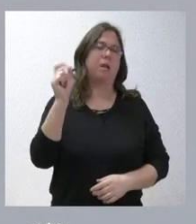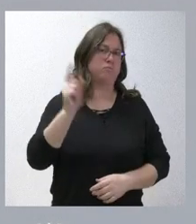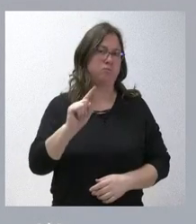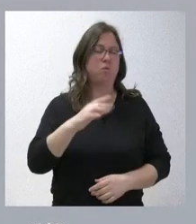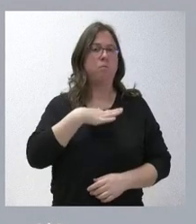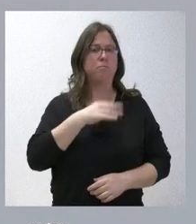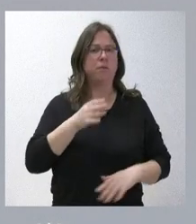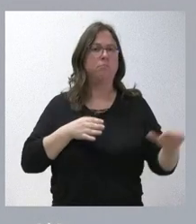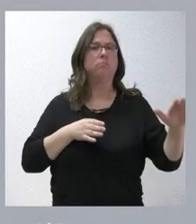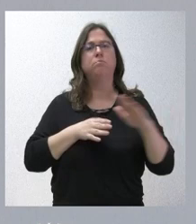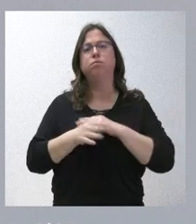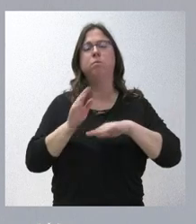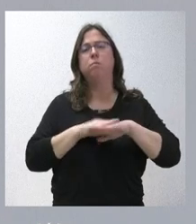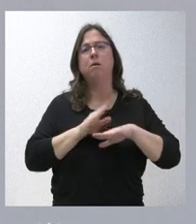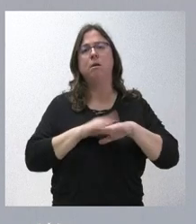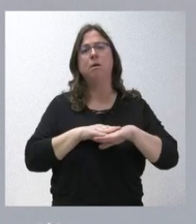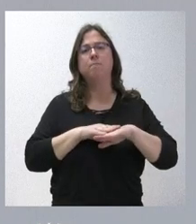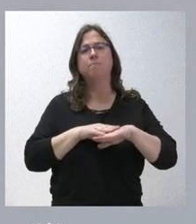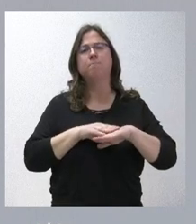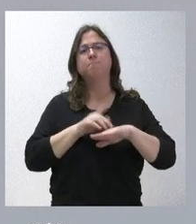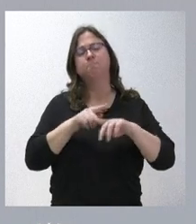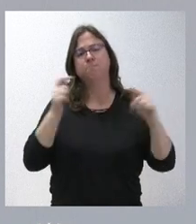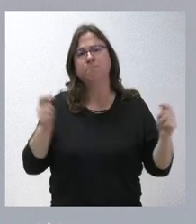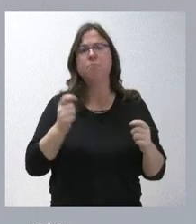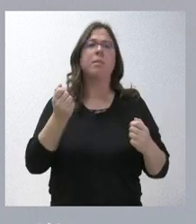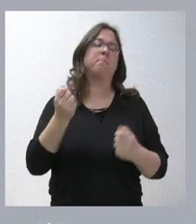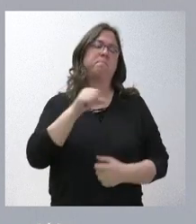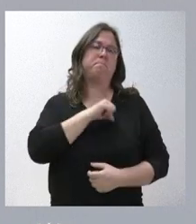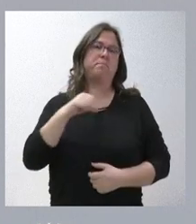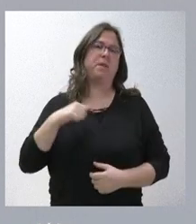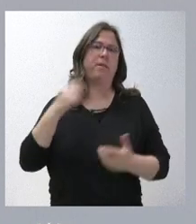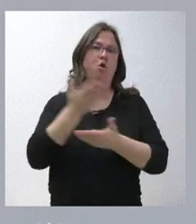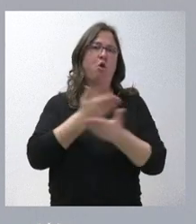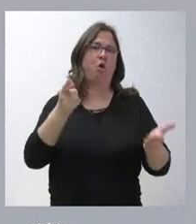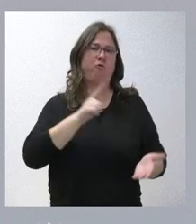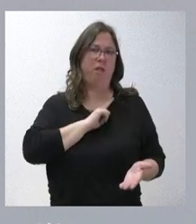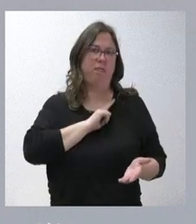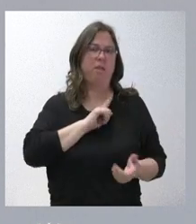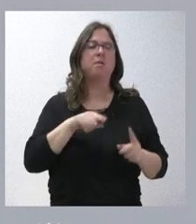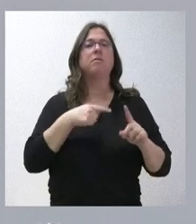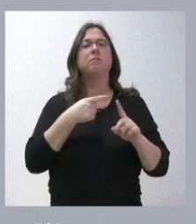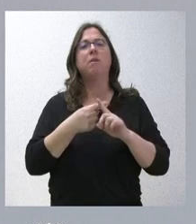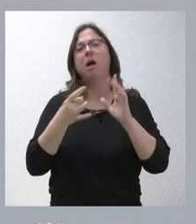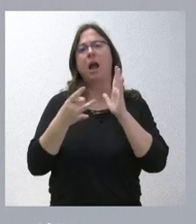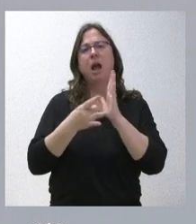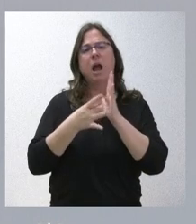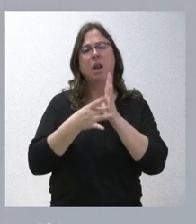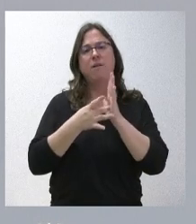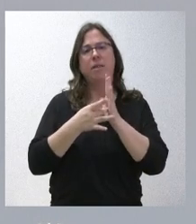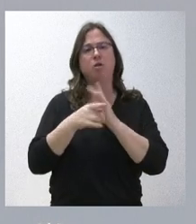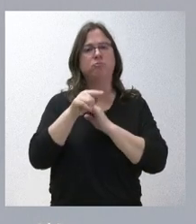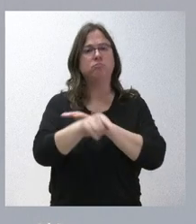acceder a que sean actores privados los que confíen en nuestra comunidad Autónoma y por tanto esta calificación financiera la que